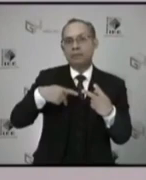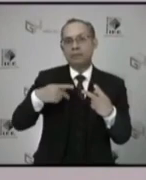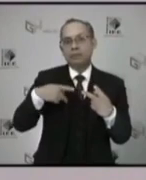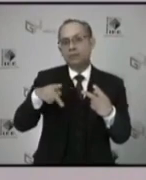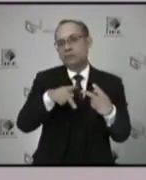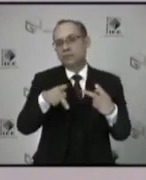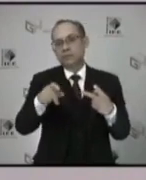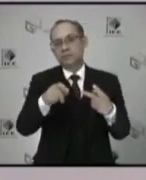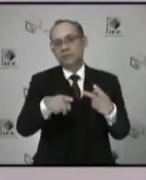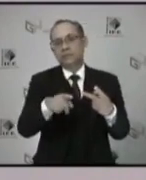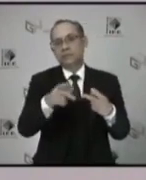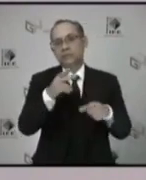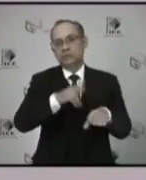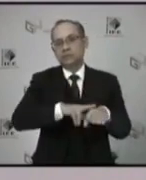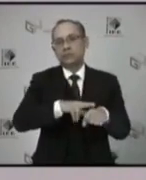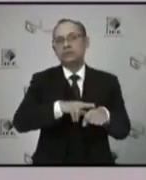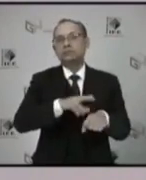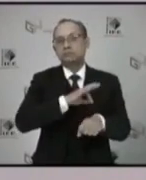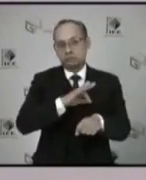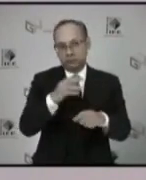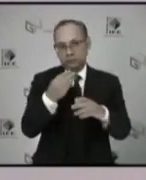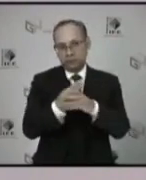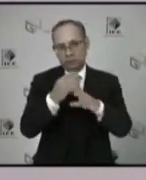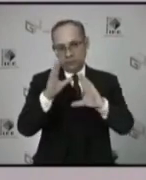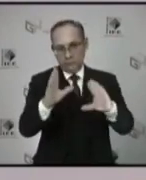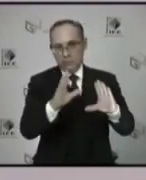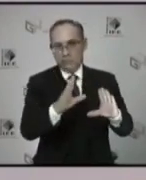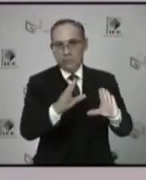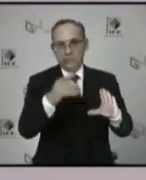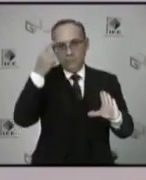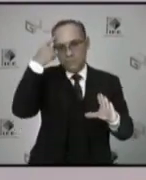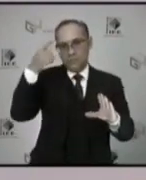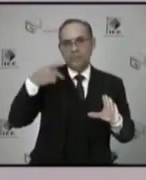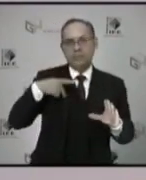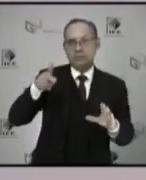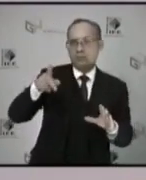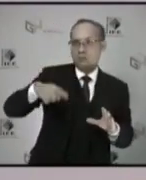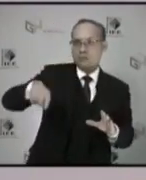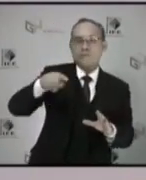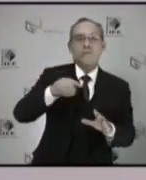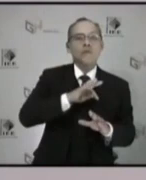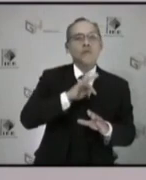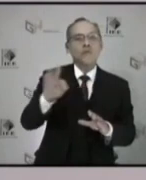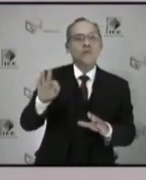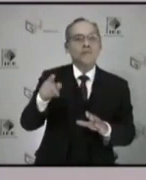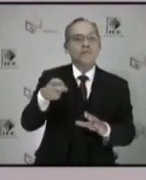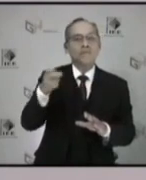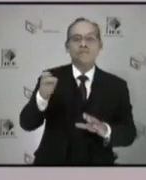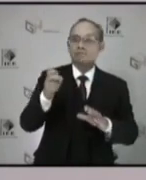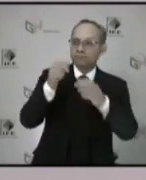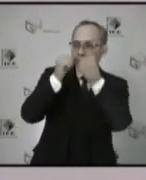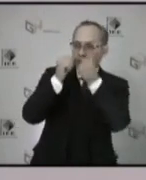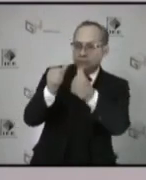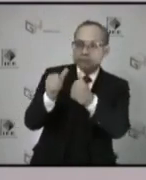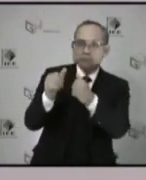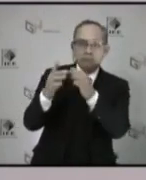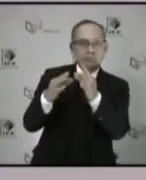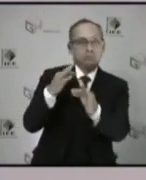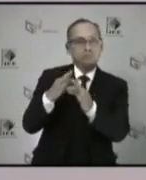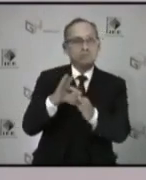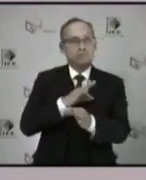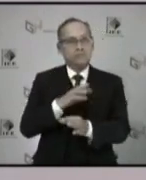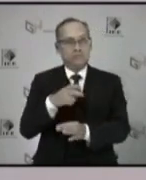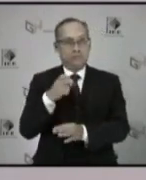Son momentos en donde se requiere una atención adecuada por parte de su gobierno. Nosotros le estamos